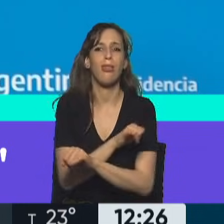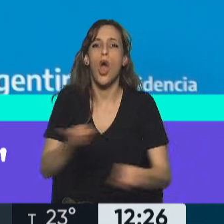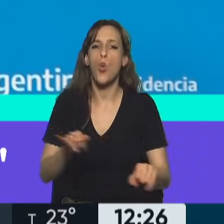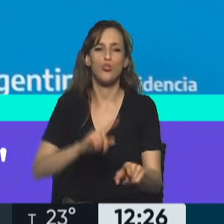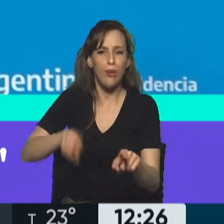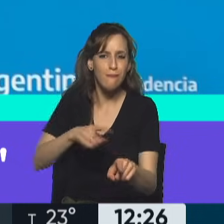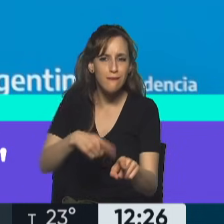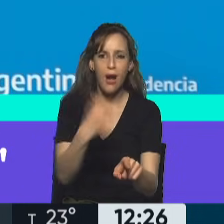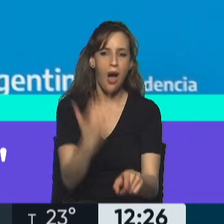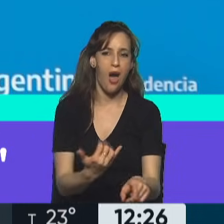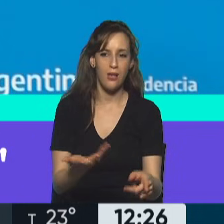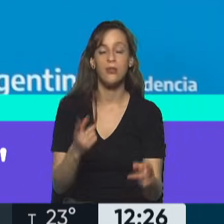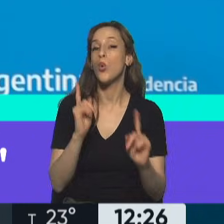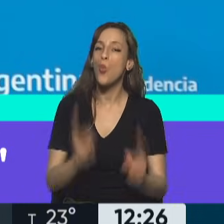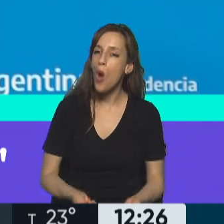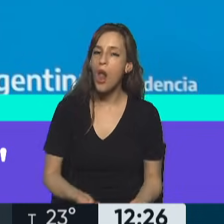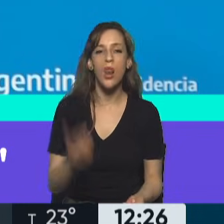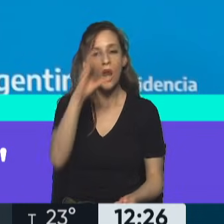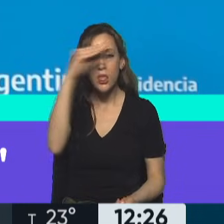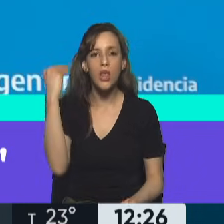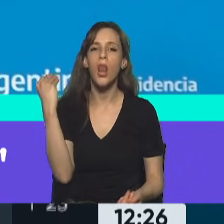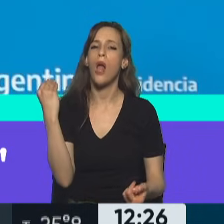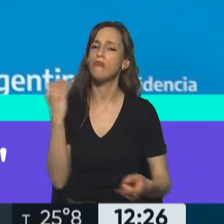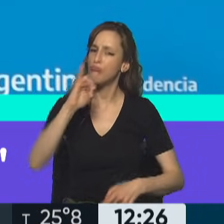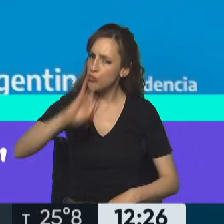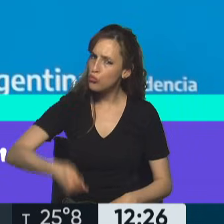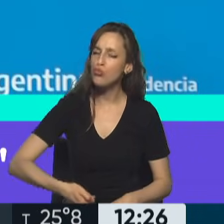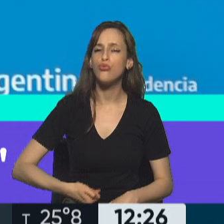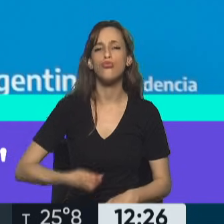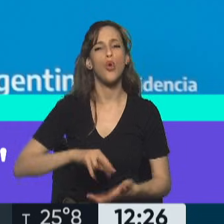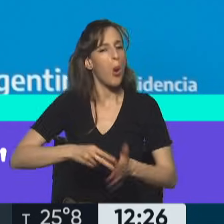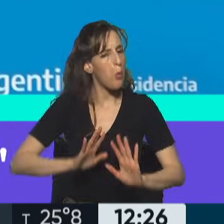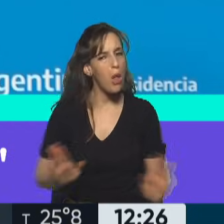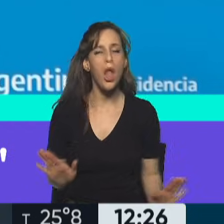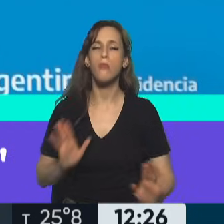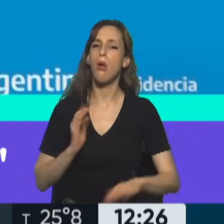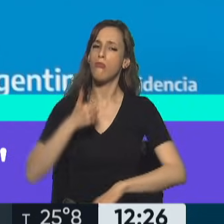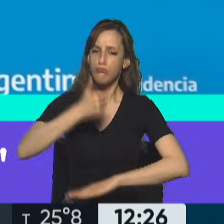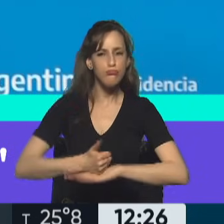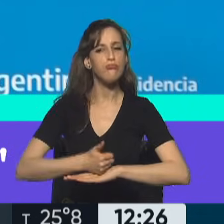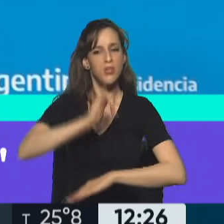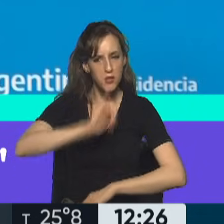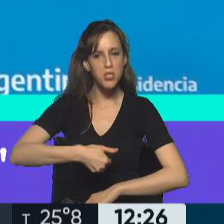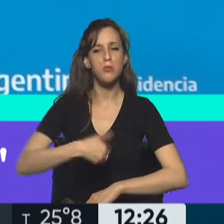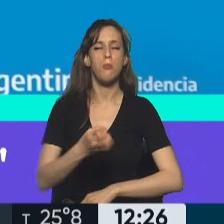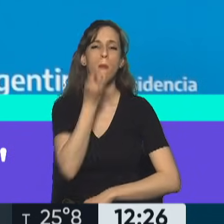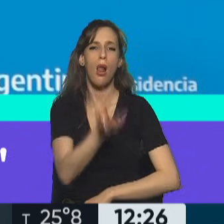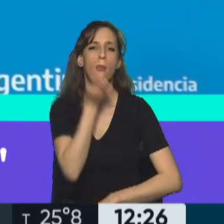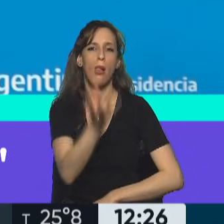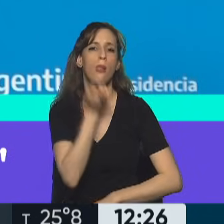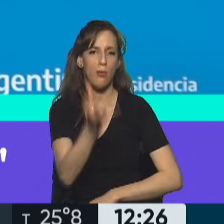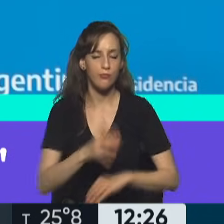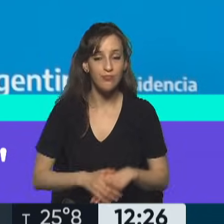a disposición de la justicia, nunca dejó de presentarse a ninguna de las indagatorias. Nos parece que la actitud del expresidente Mauricio Macri